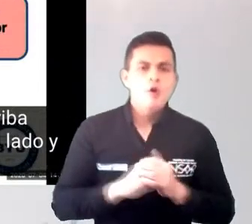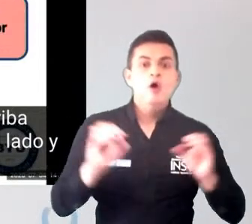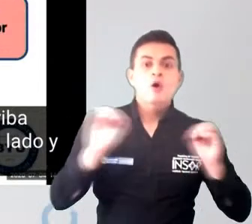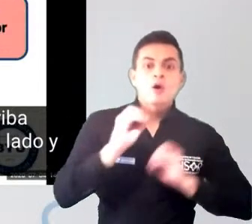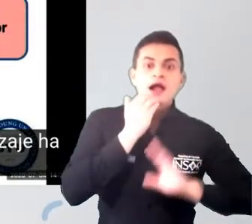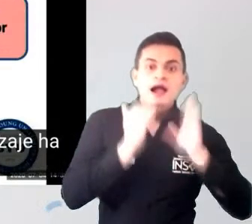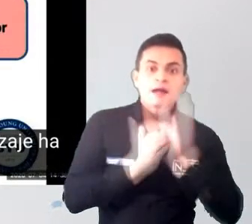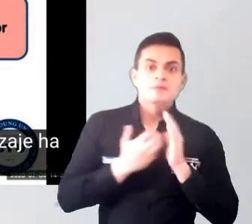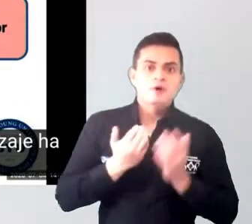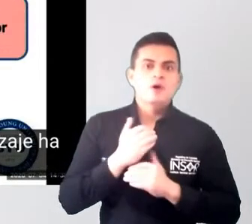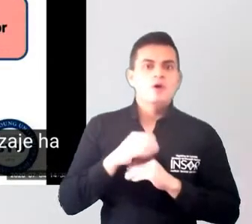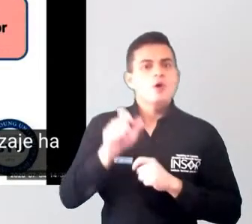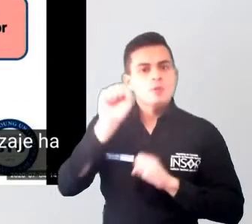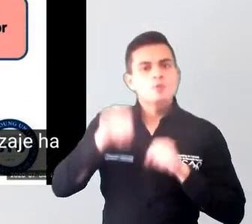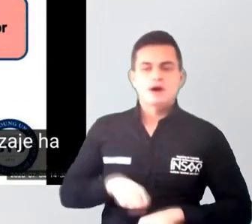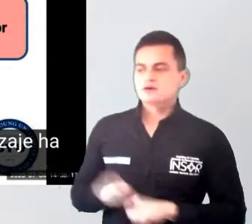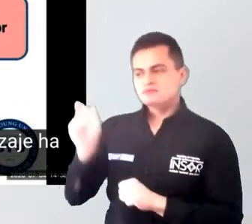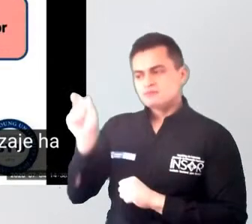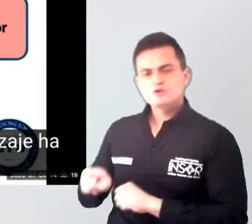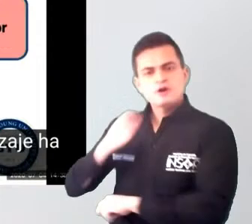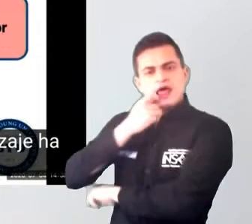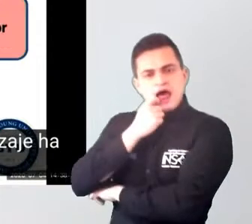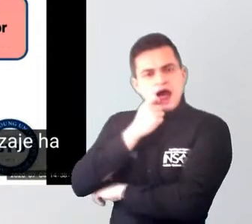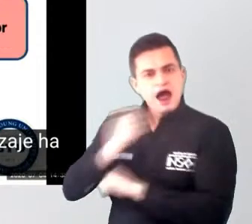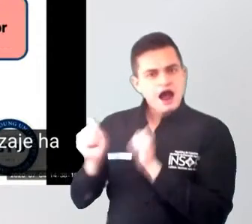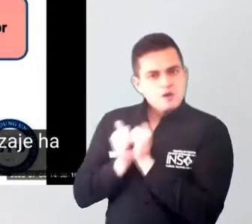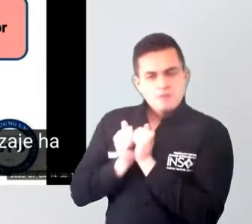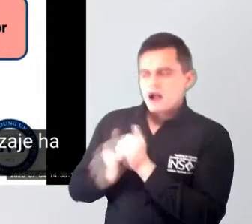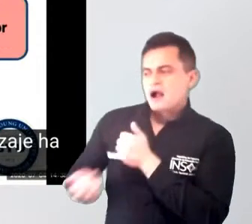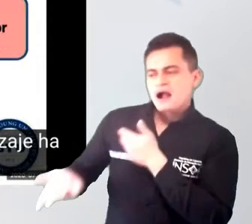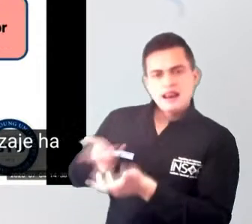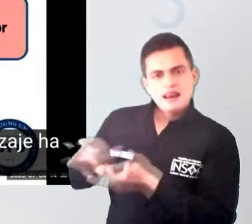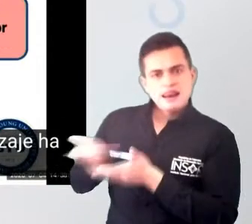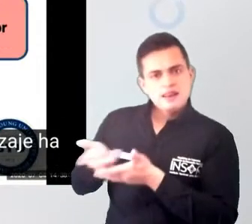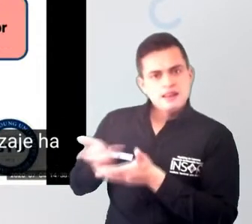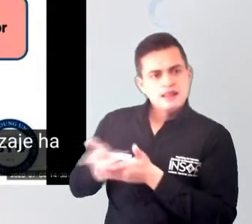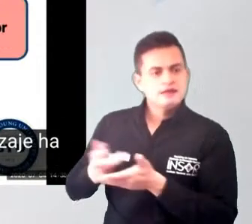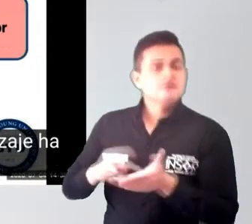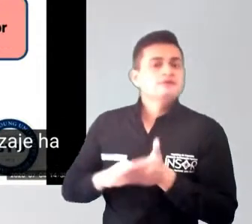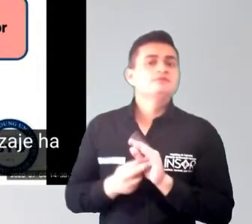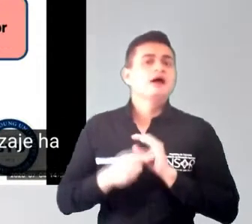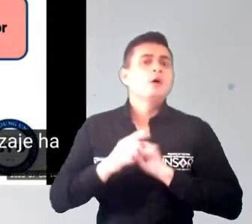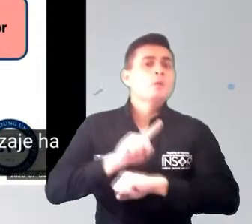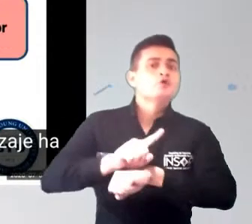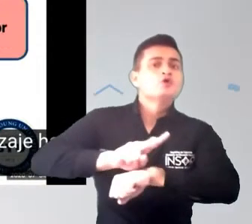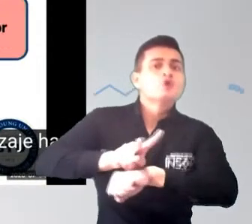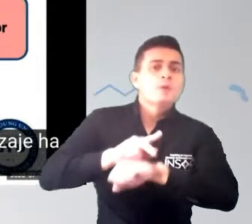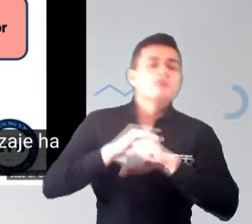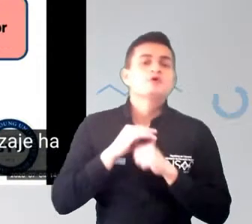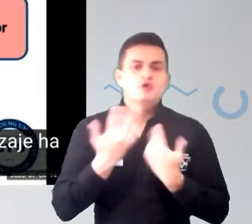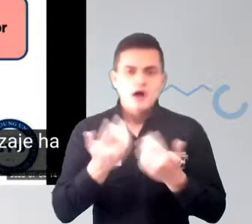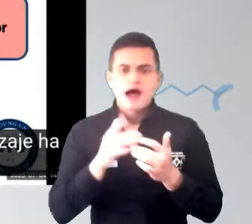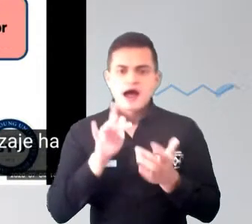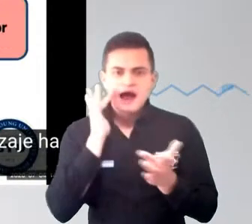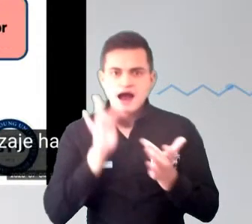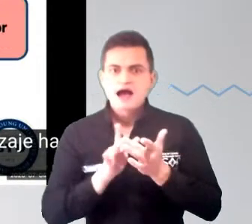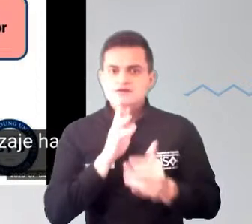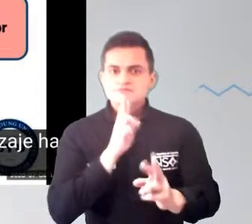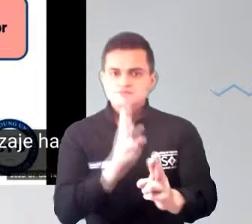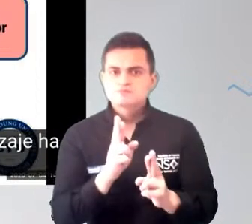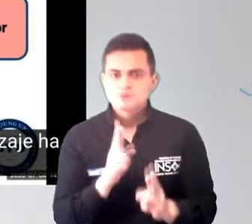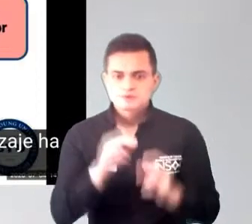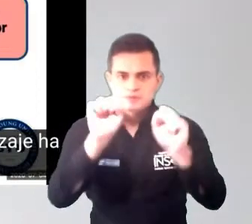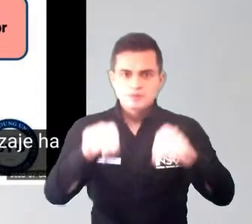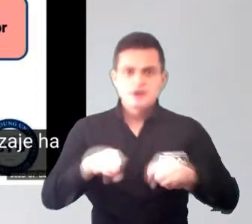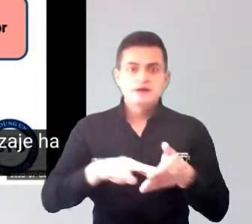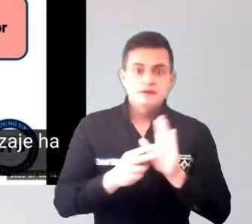persona que está a su lado y comparta con ellos. Solo les daré un par de minutos para responder. En su experiencia, ¿el aprendizaje